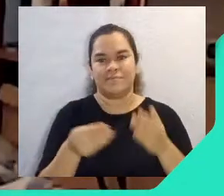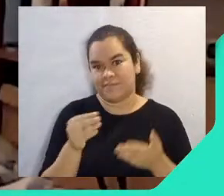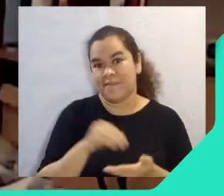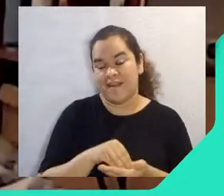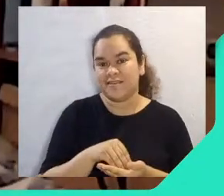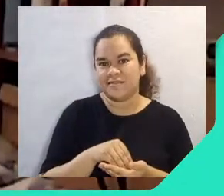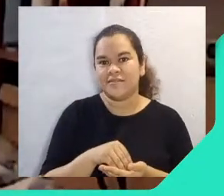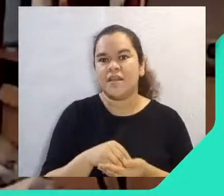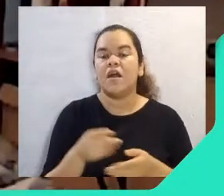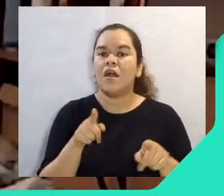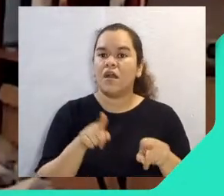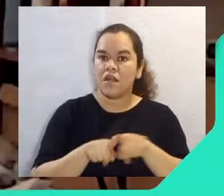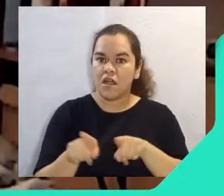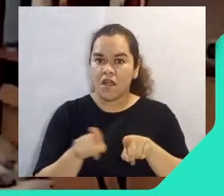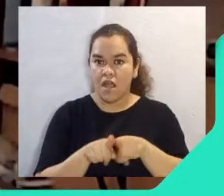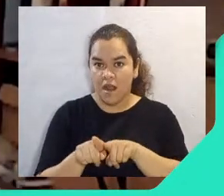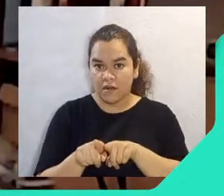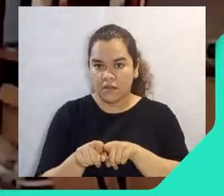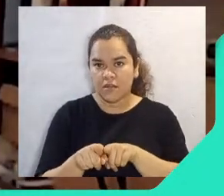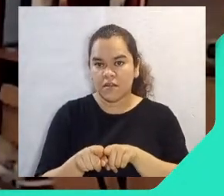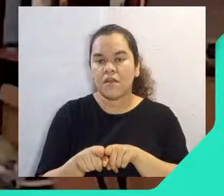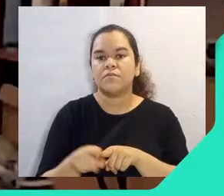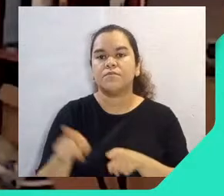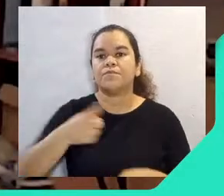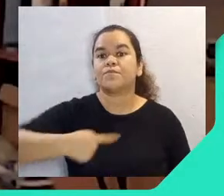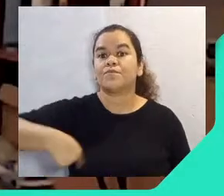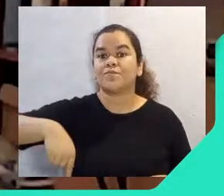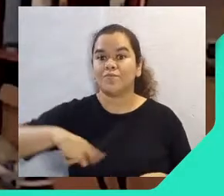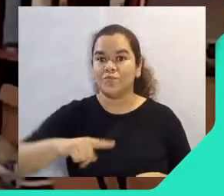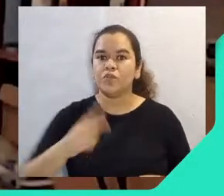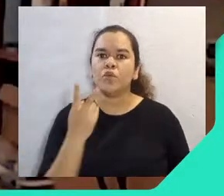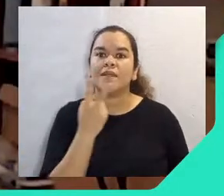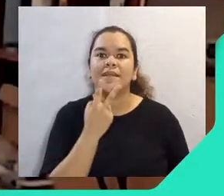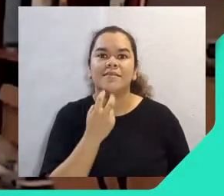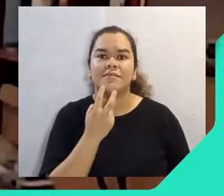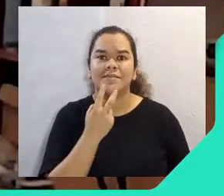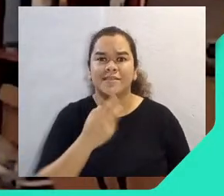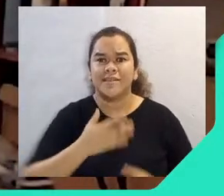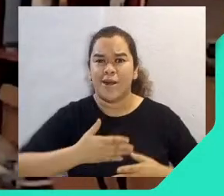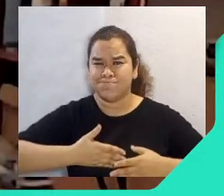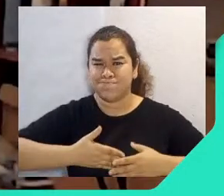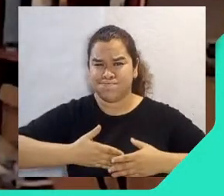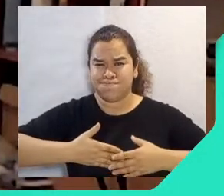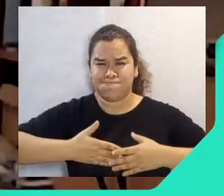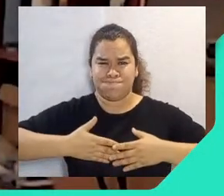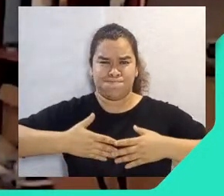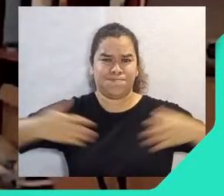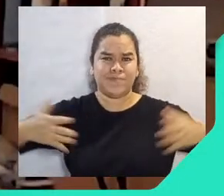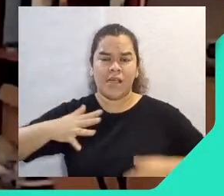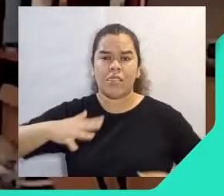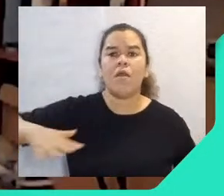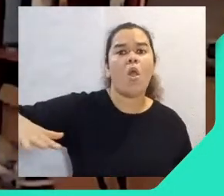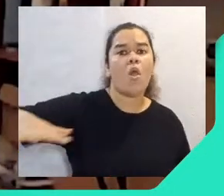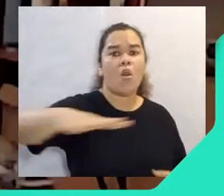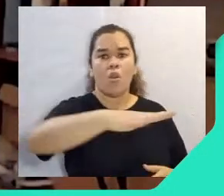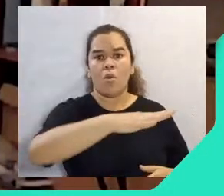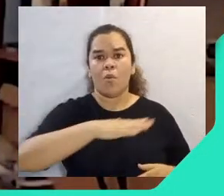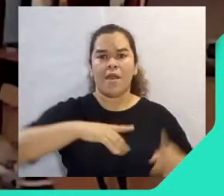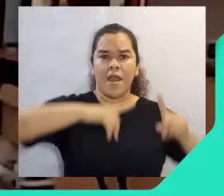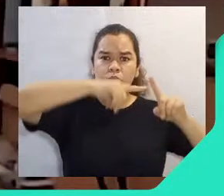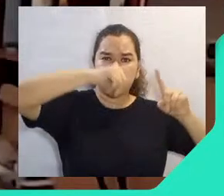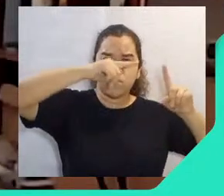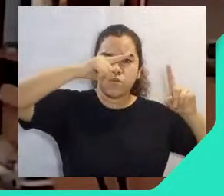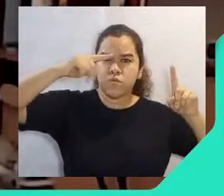Nuestra carrera apunta, digamos, a las grandes potencias, a poder abastecer de energía eléctrica a ciudades,